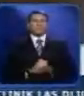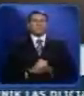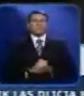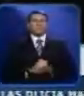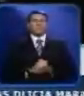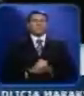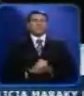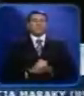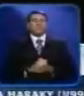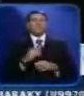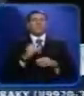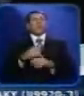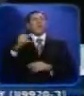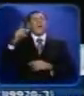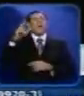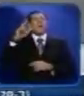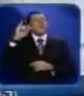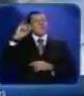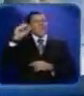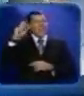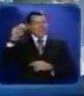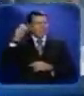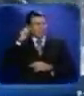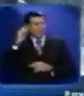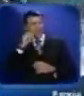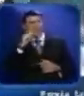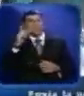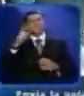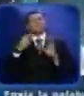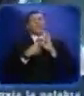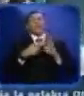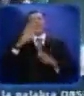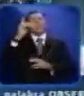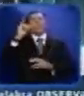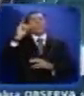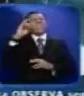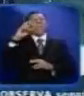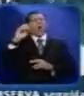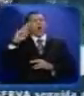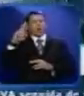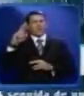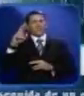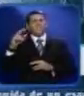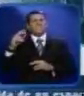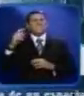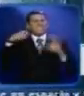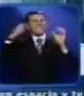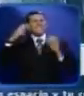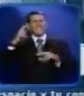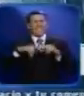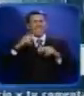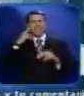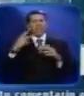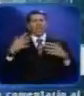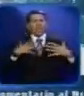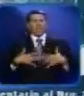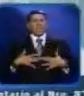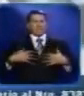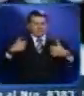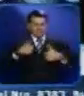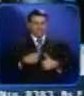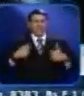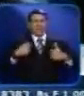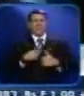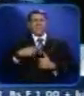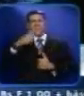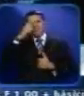De igual manera, Rihanna asistió para la presentación de Dior, quien se inspiró en el cine negro mostrando una colección de impermeables de